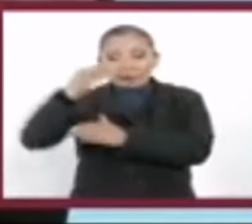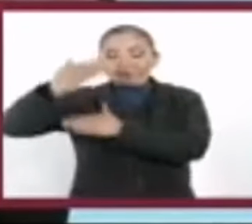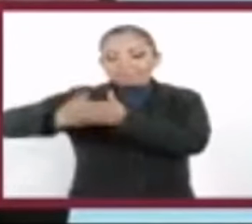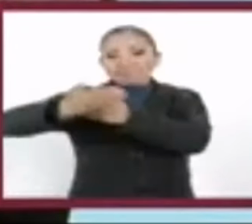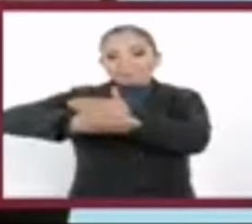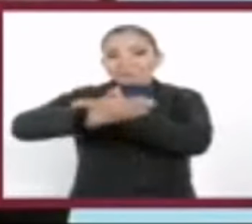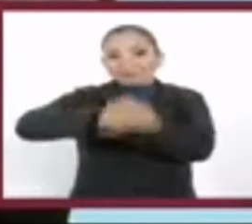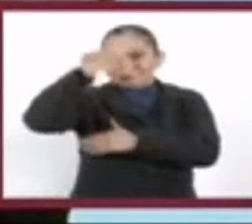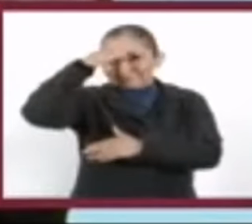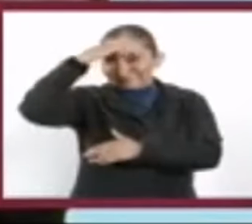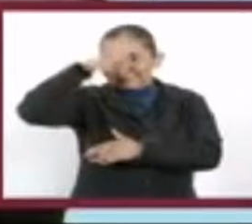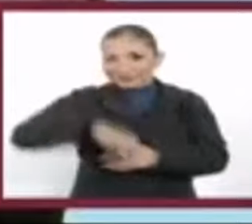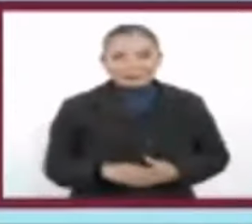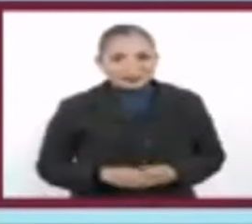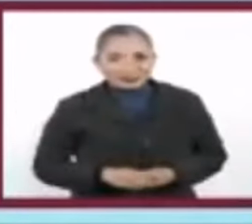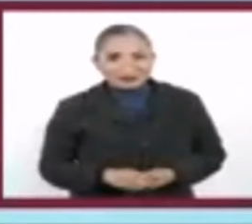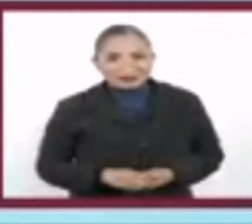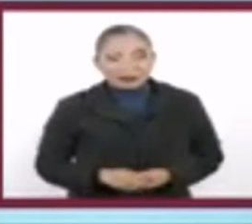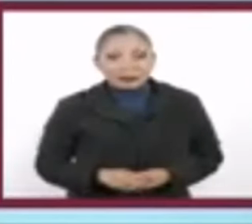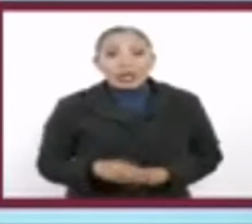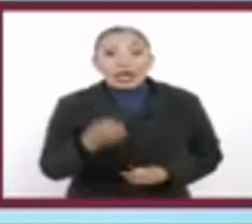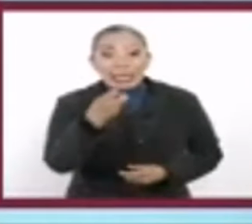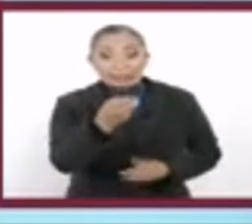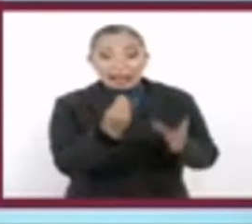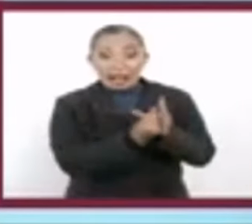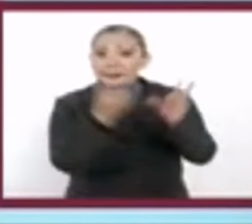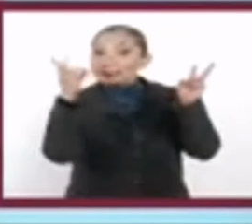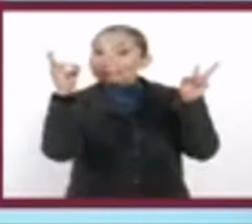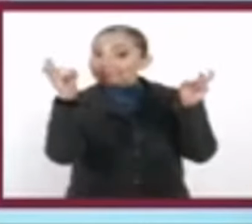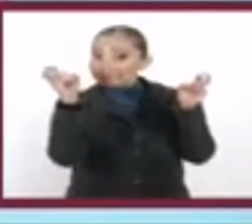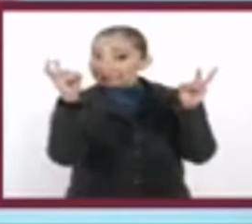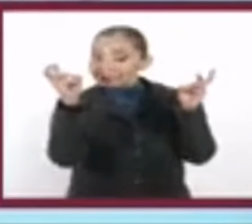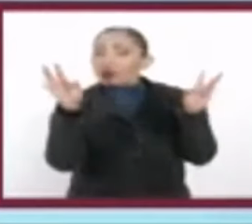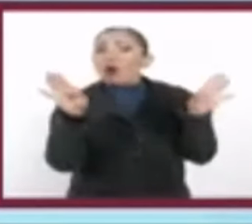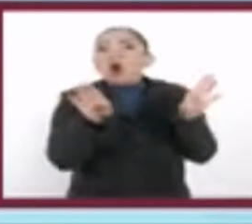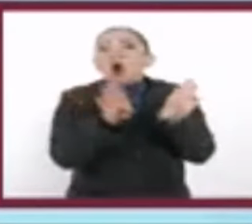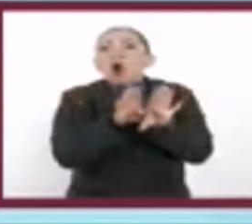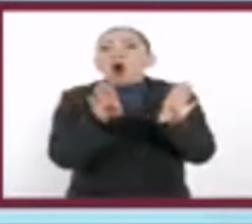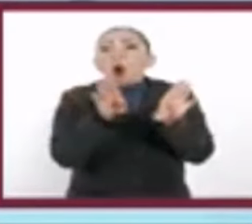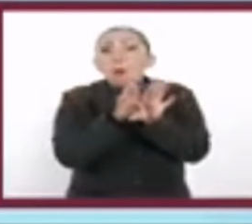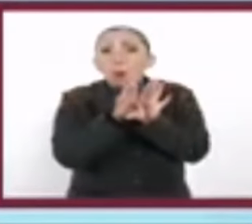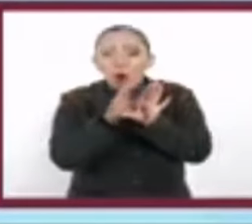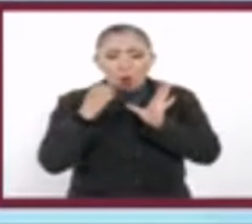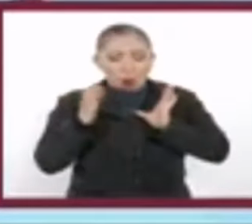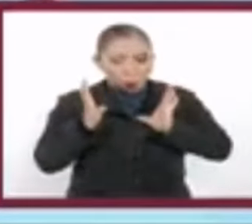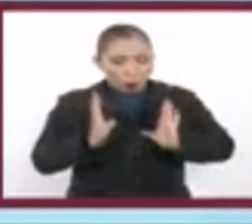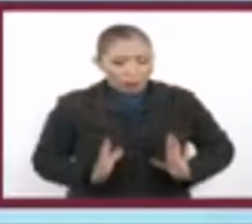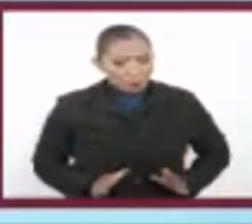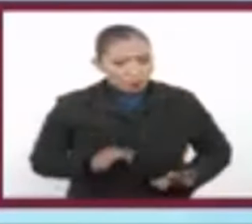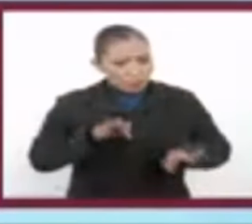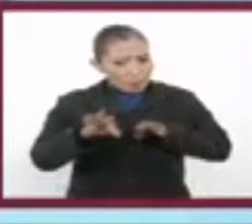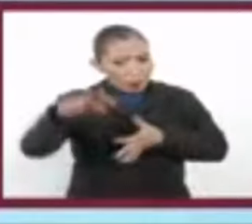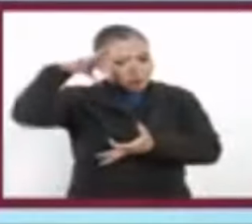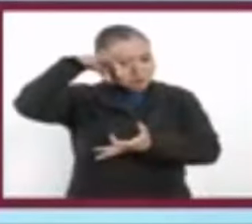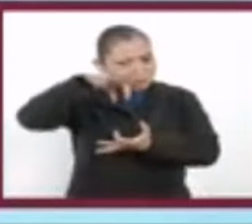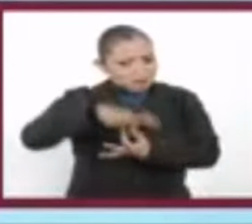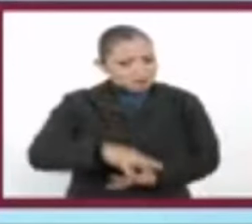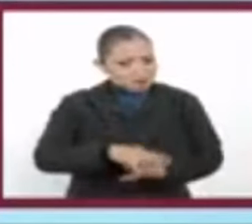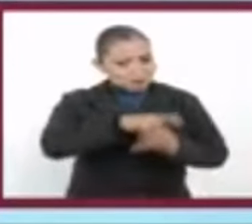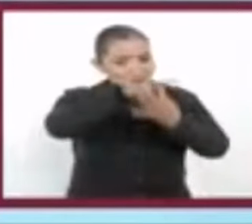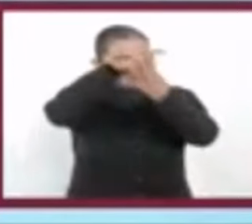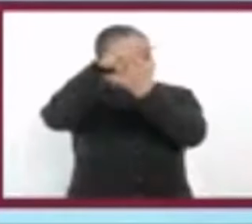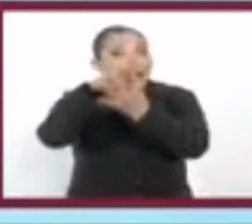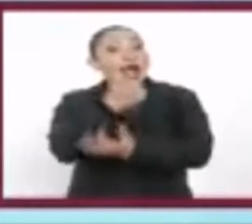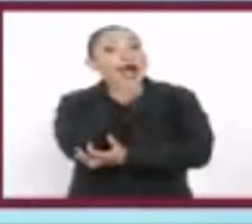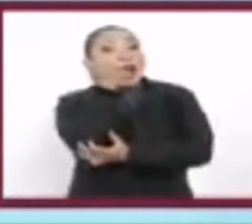su carpeta de experiencias. Esta sesión titulada ¿Cómo se coordinan las funciones de mi cuerpo? Se